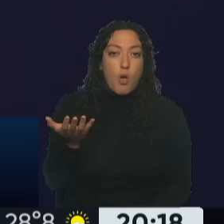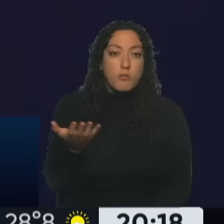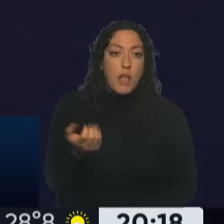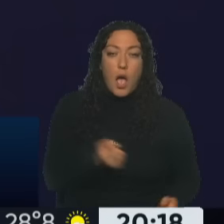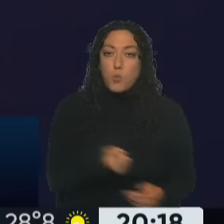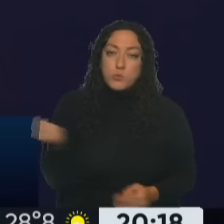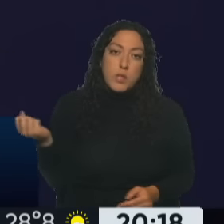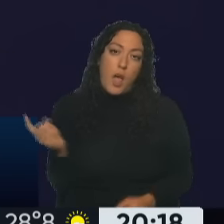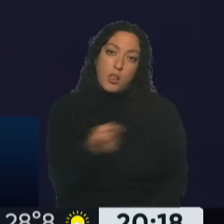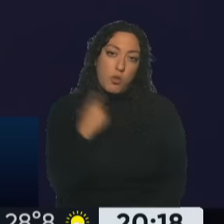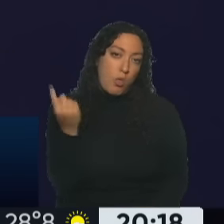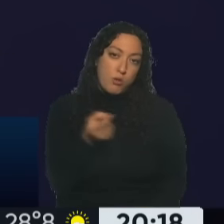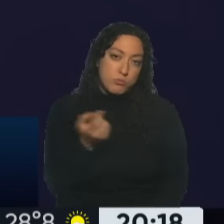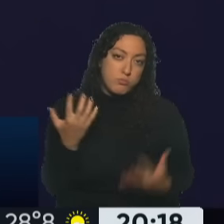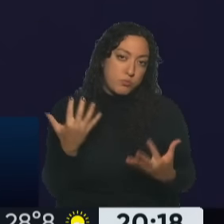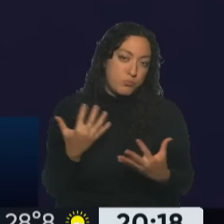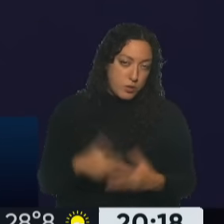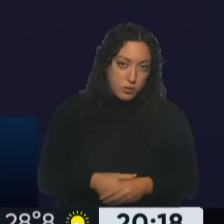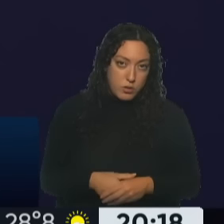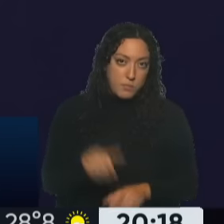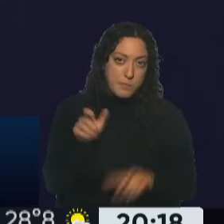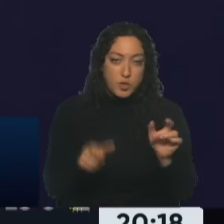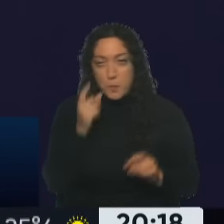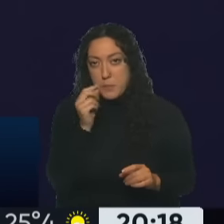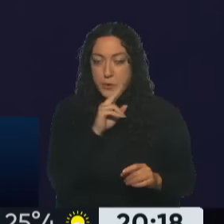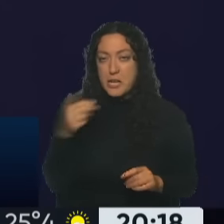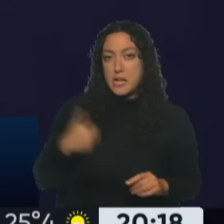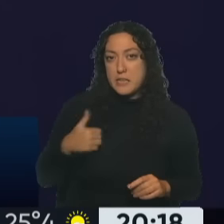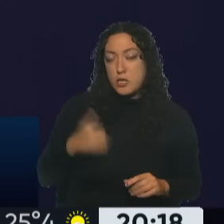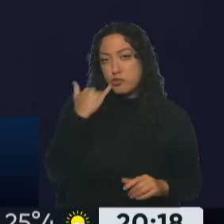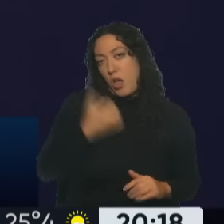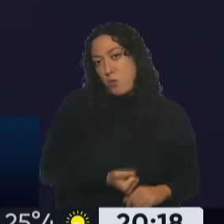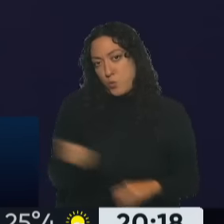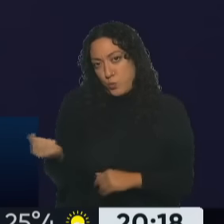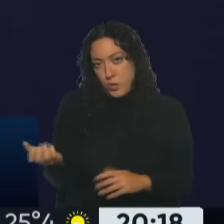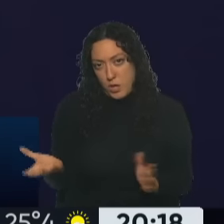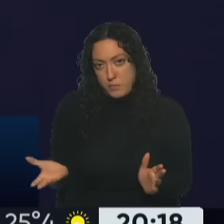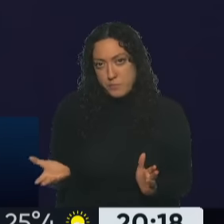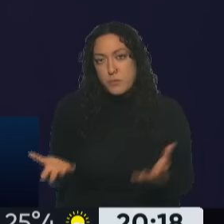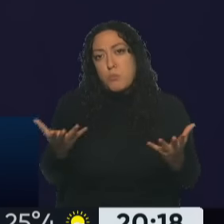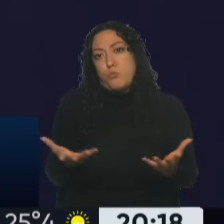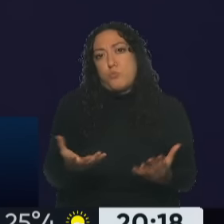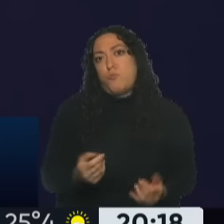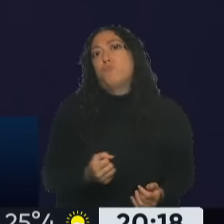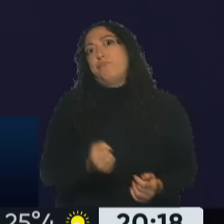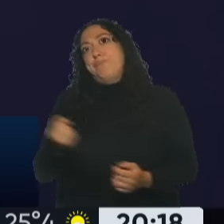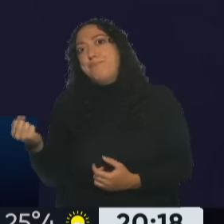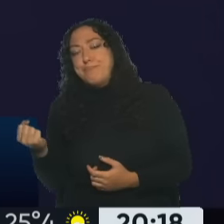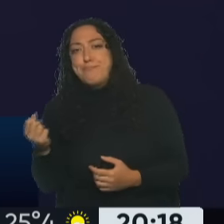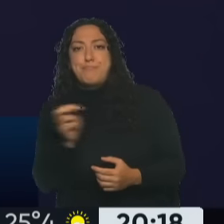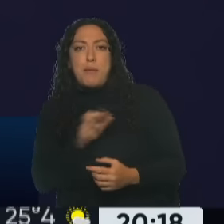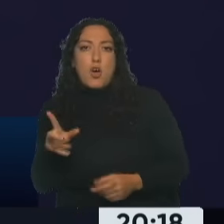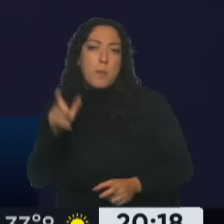para todos digamos los argentinos hoy ya están haciendo ese ajuste por supuesto es un mayor ajuste para la para la